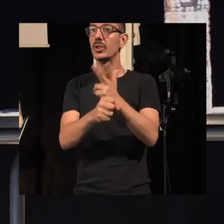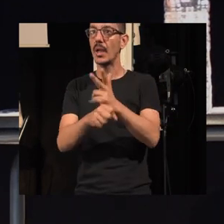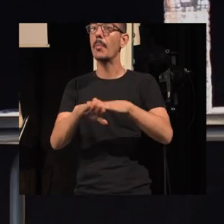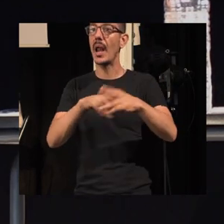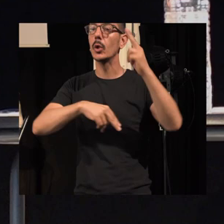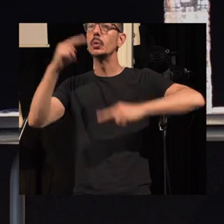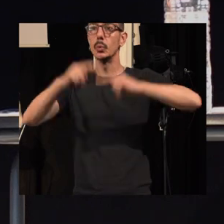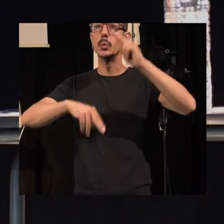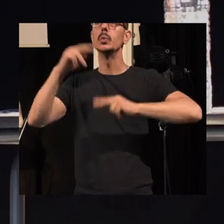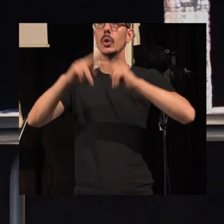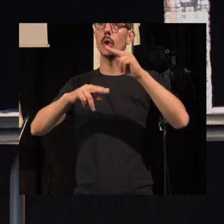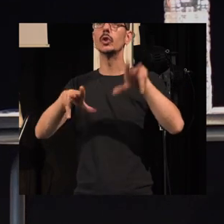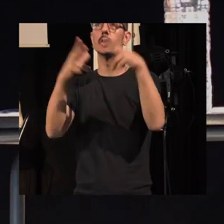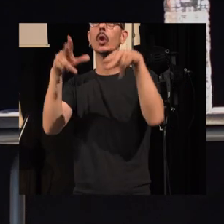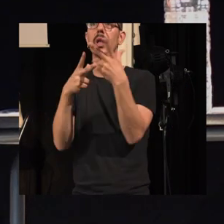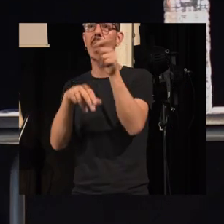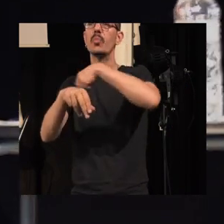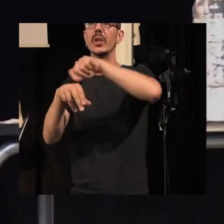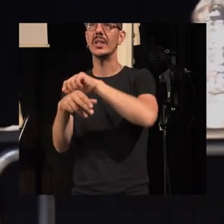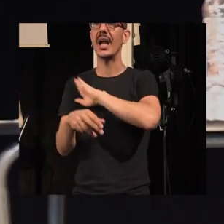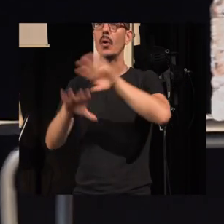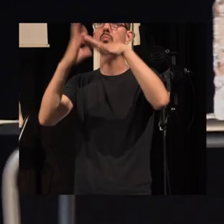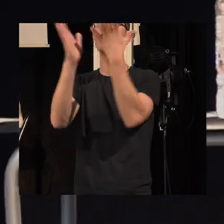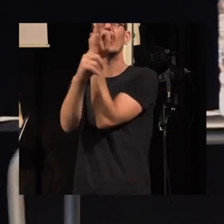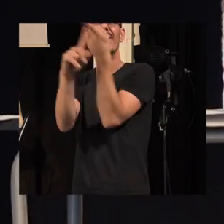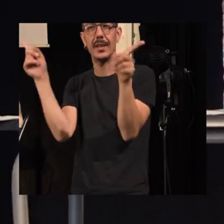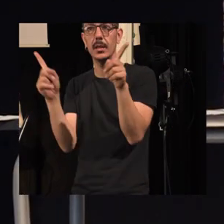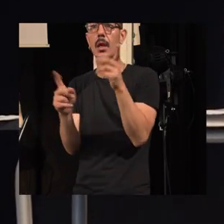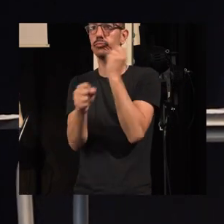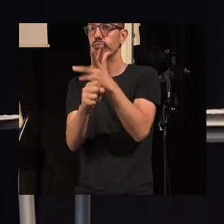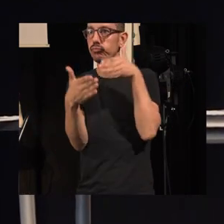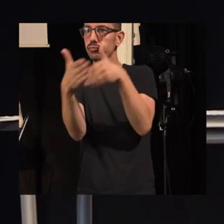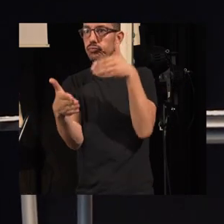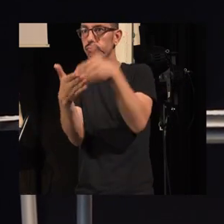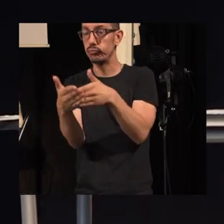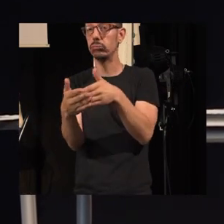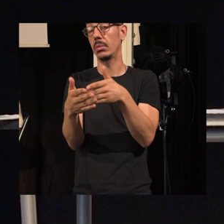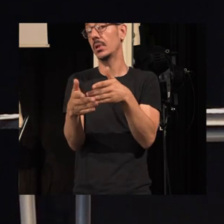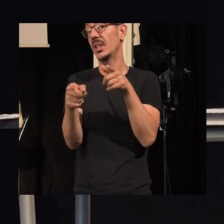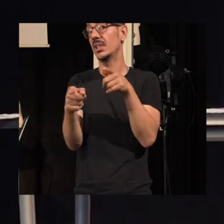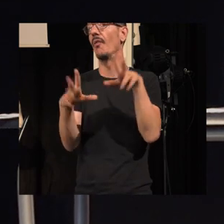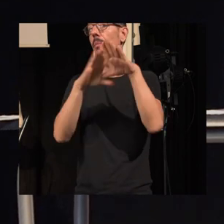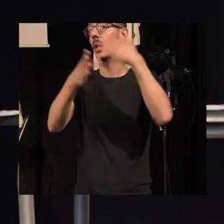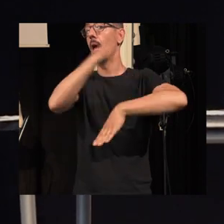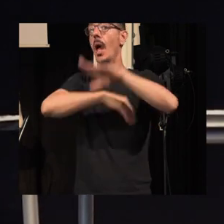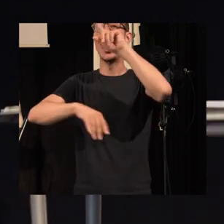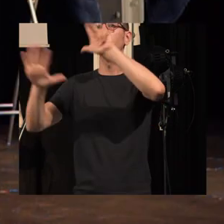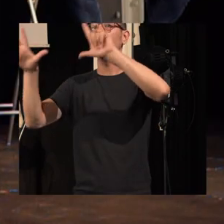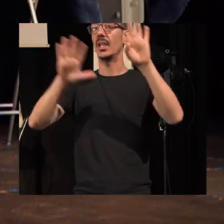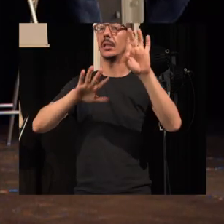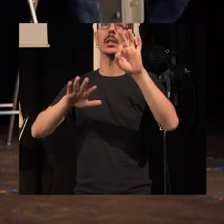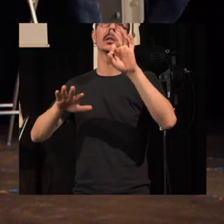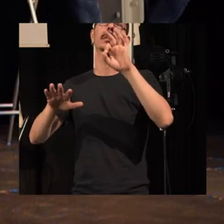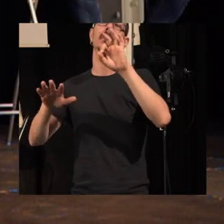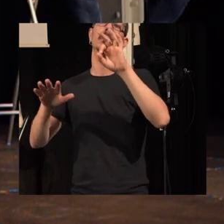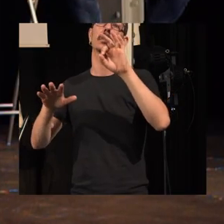construcción social y política de un mundo diferente, que es el feminismo de los años 70, el feminismo que se opuso al